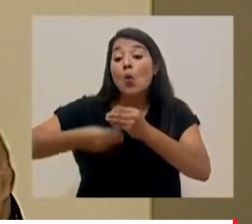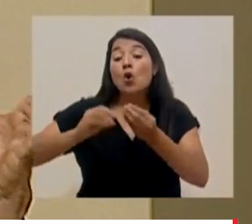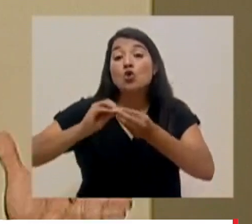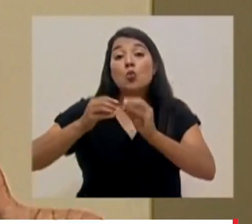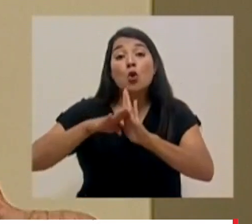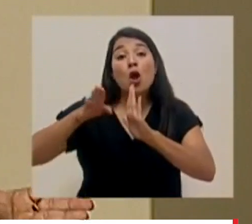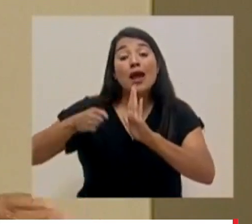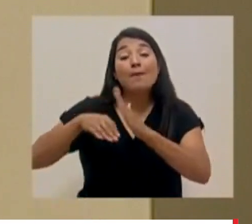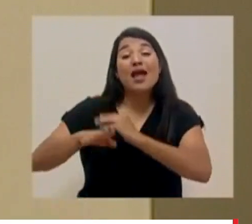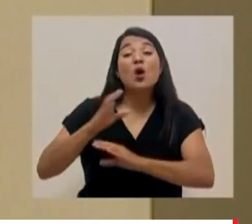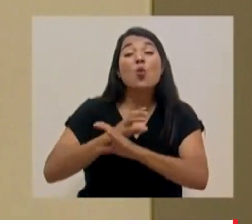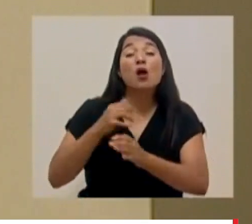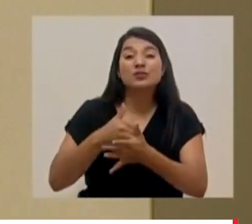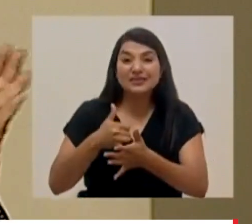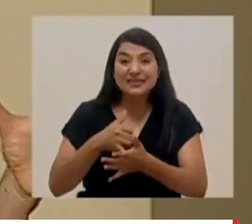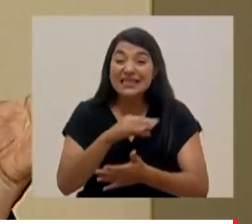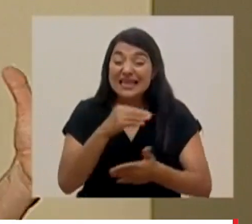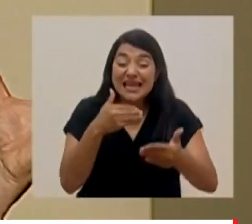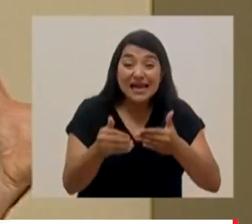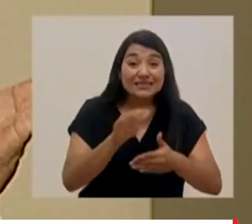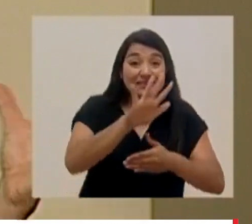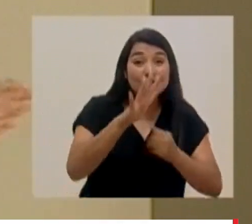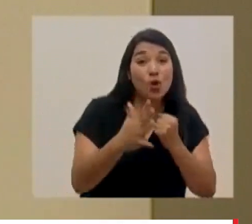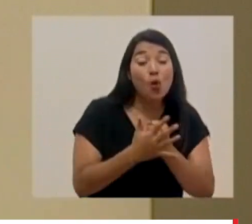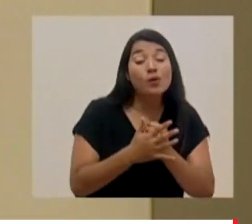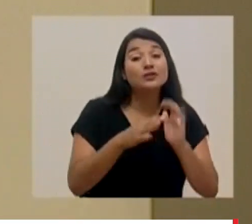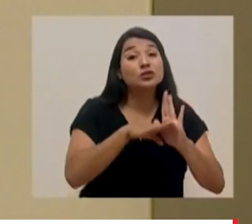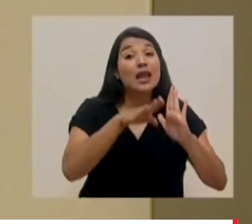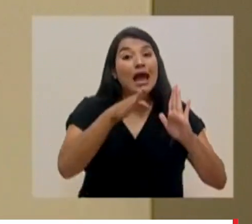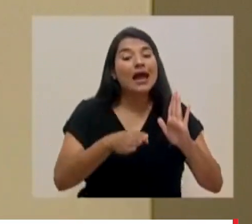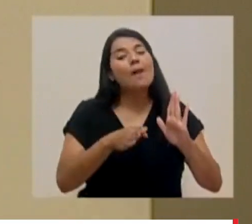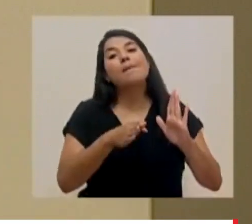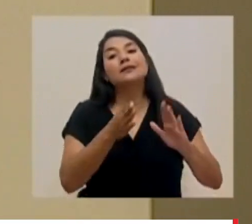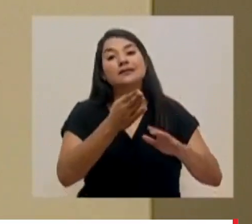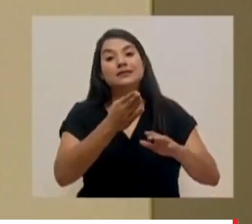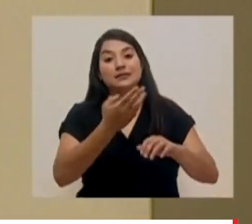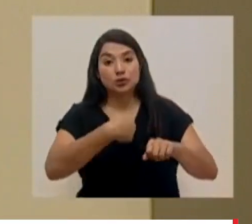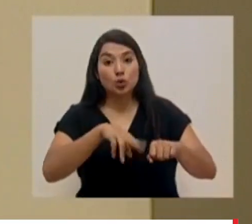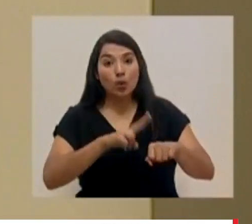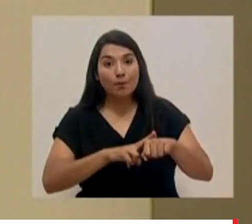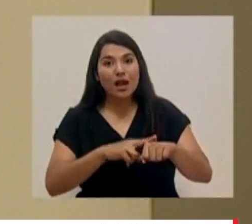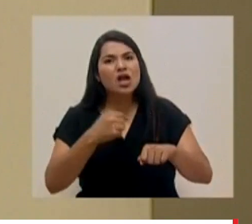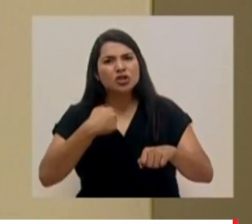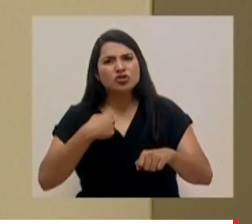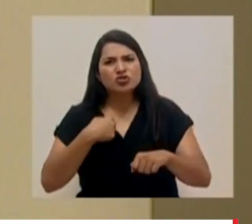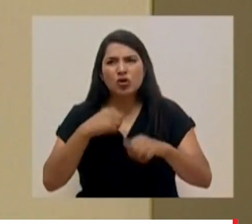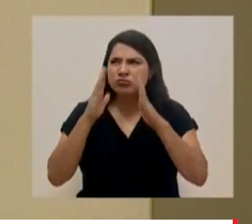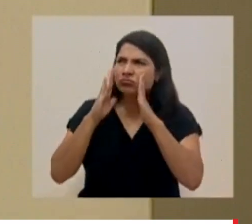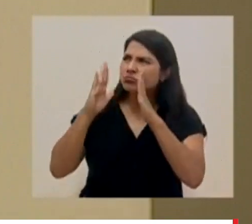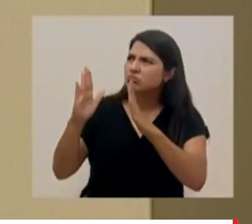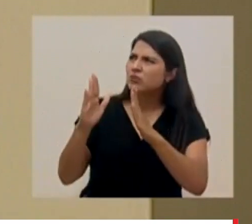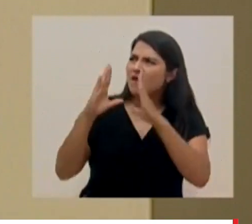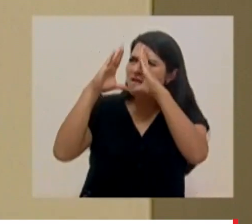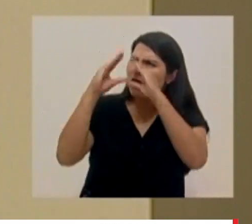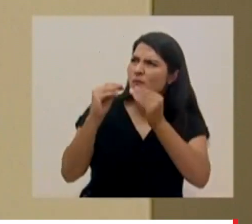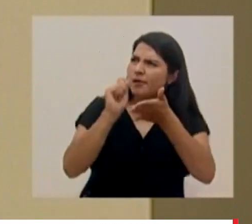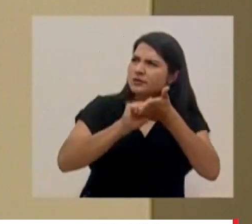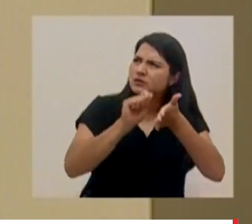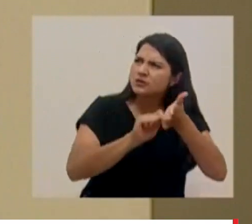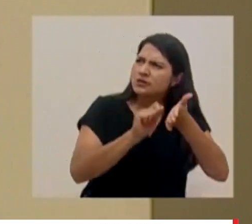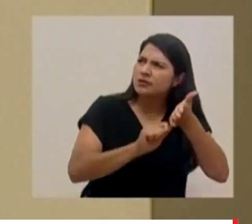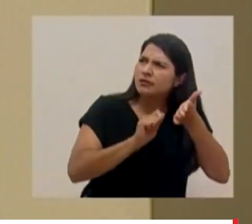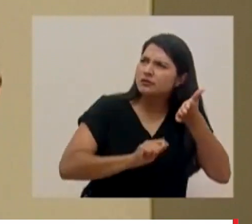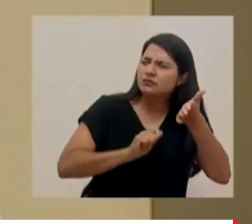intensivos y casi 5 veces lo que son las camas ordinarias. Yo estaba tomando nota de sus cifras y sacando